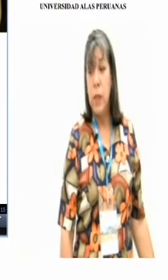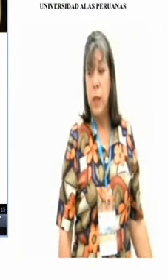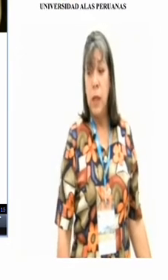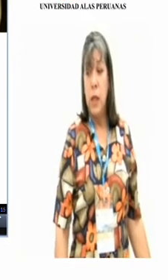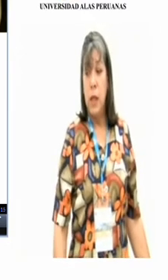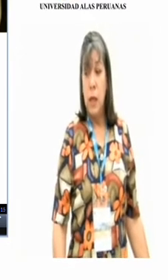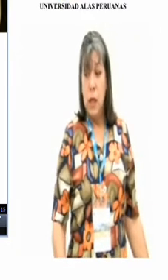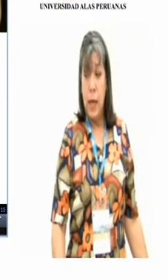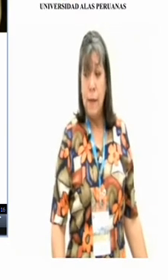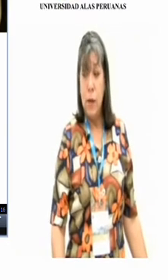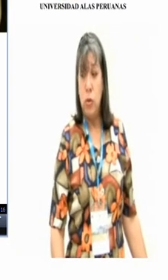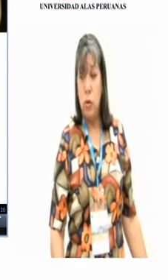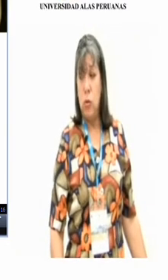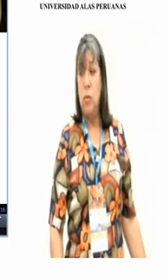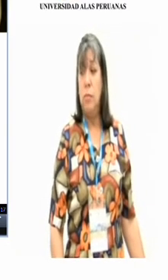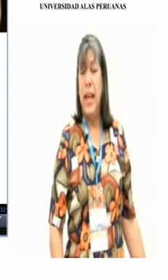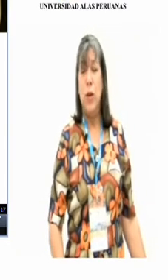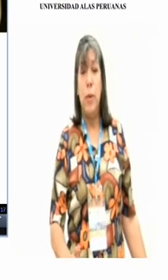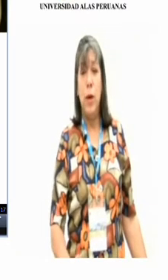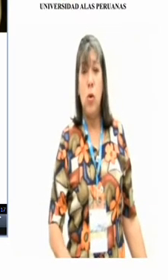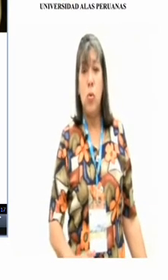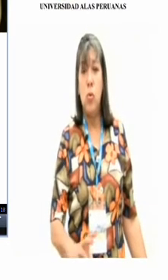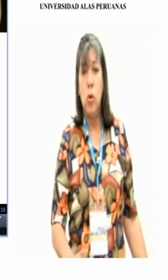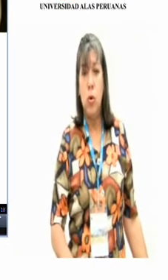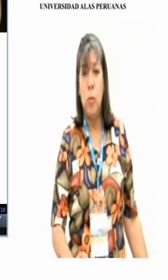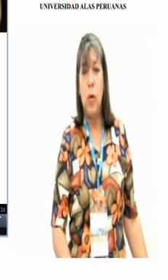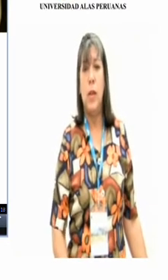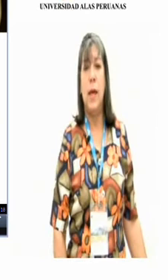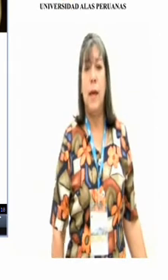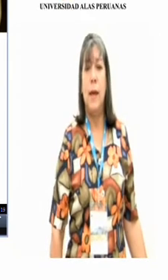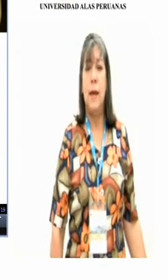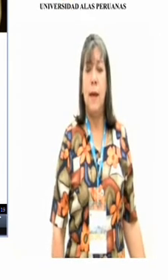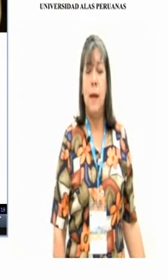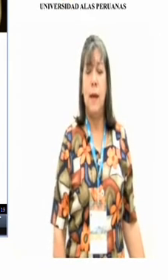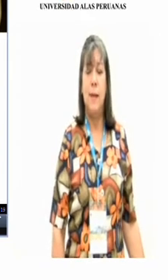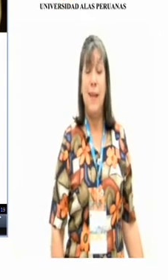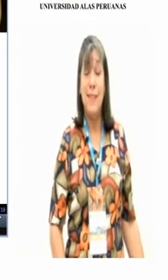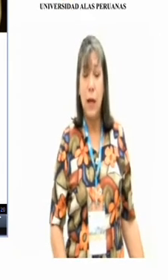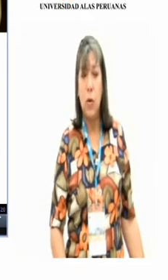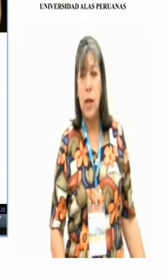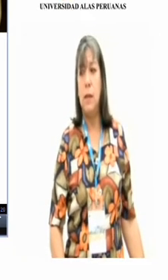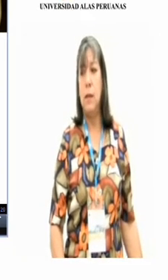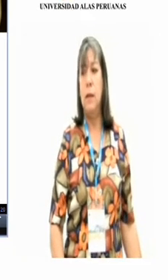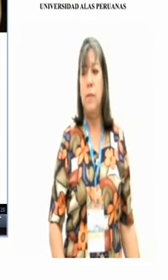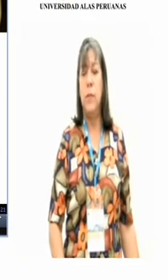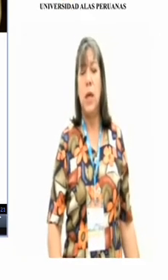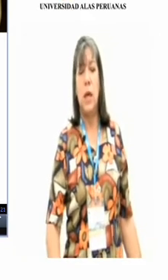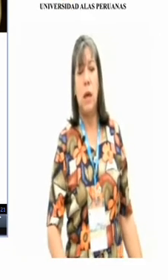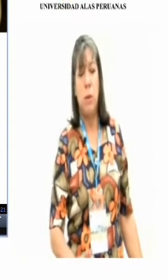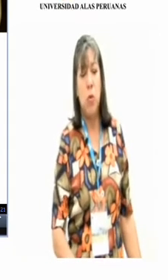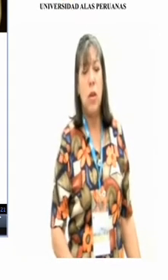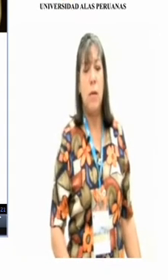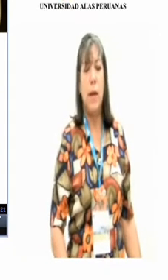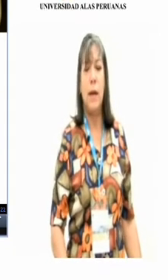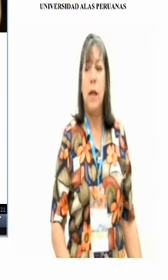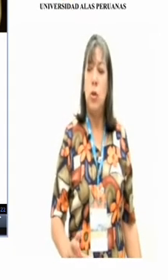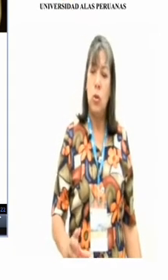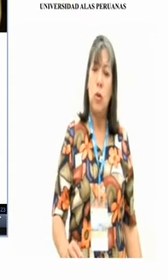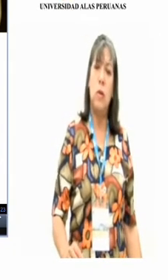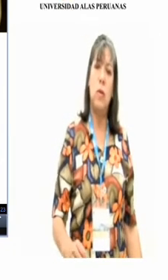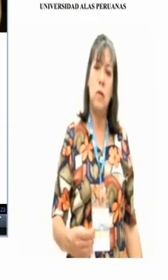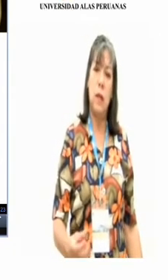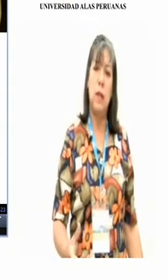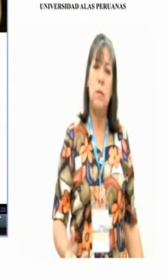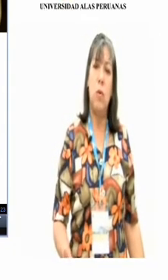teórica. Este autor enumeró un grupo de interrogantes que, a mi modo de